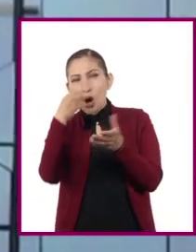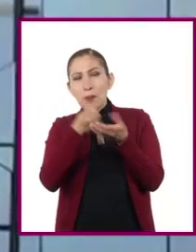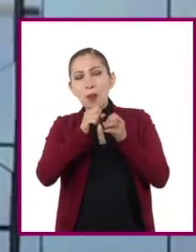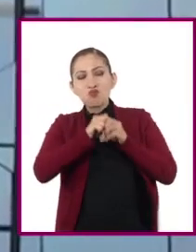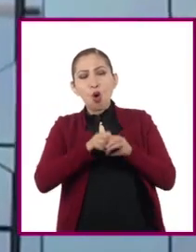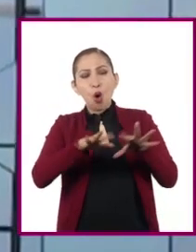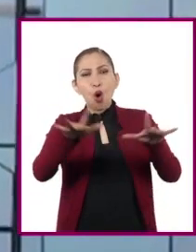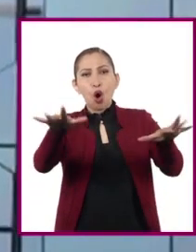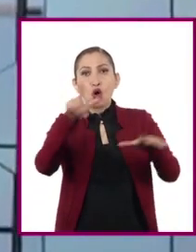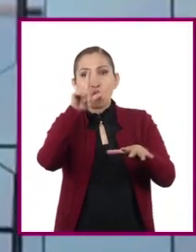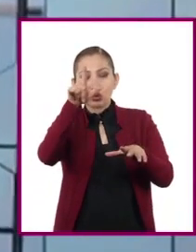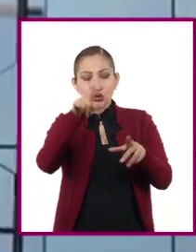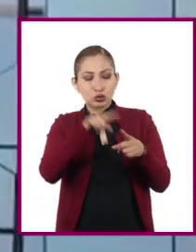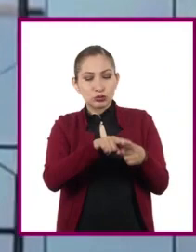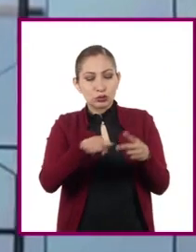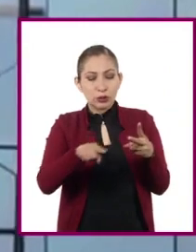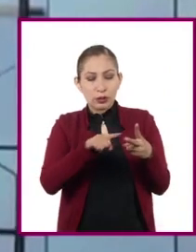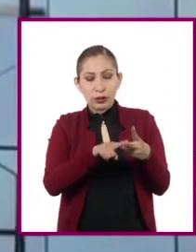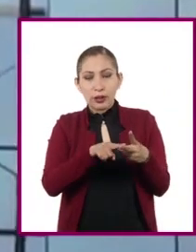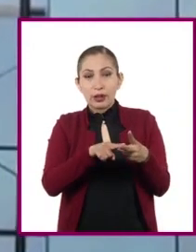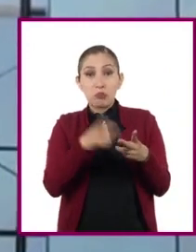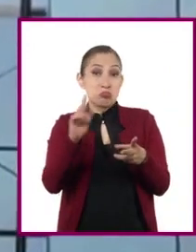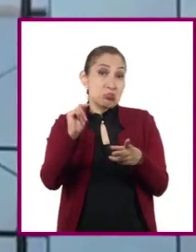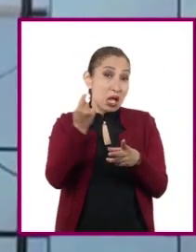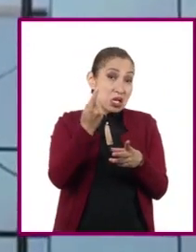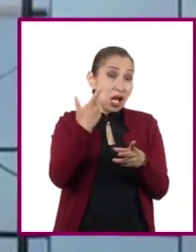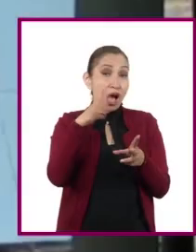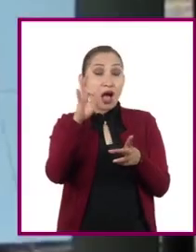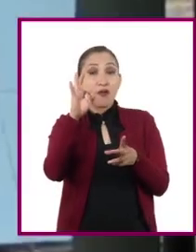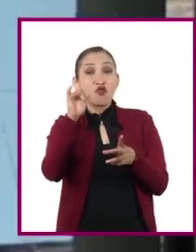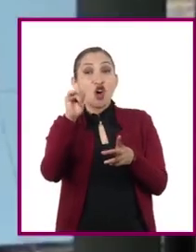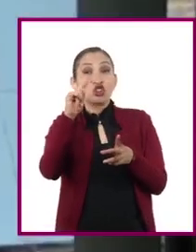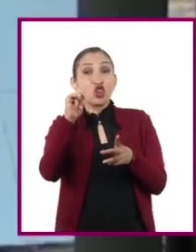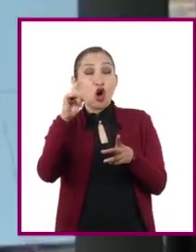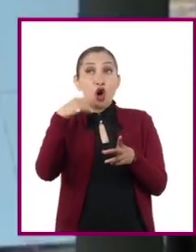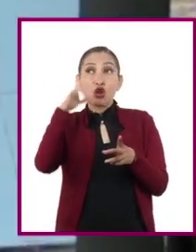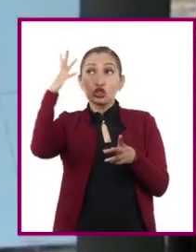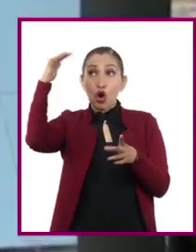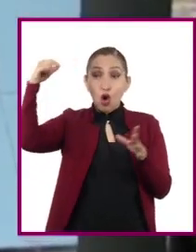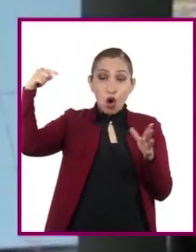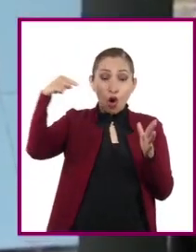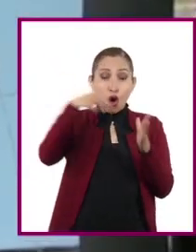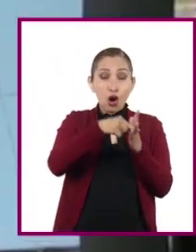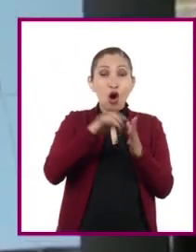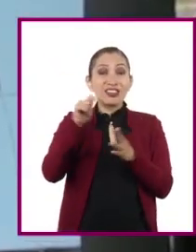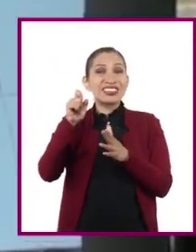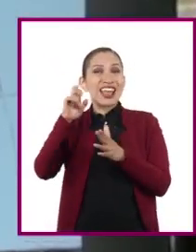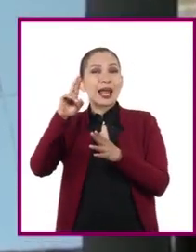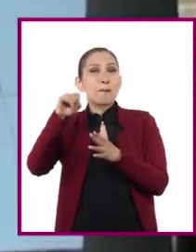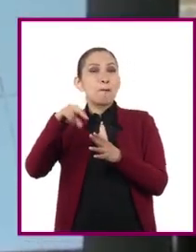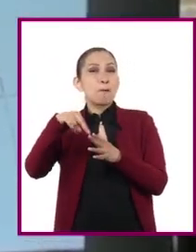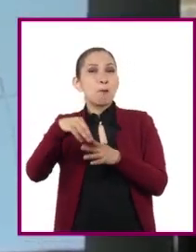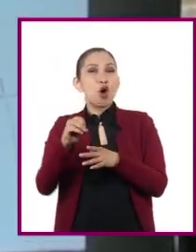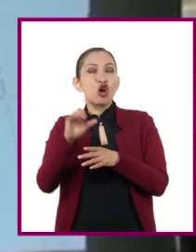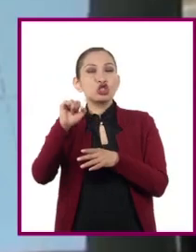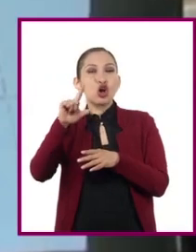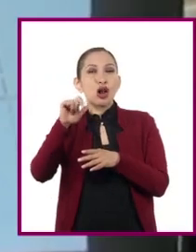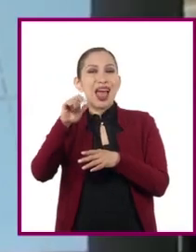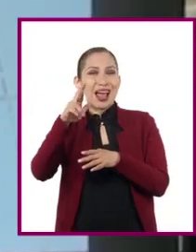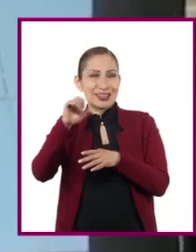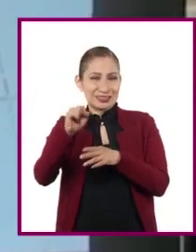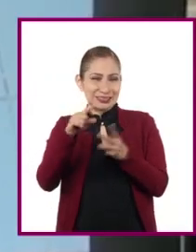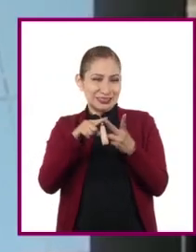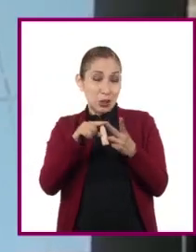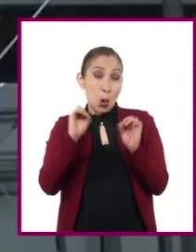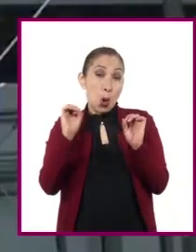para producción de electricidad, sea por técnicas fotovoltaicas o por técnicas termosolares, o bien